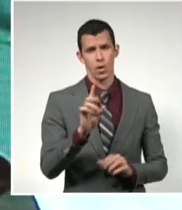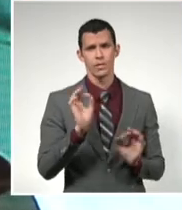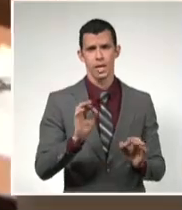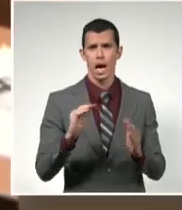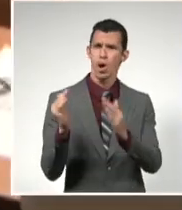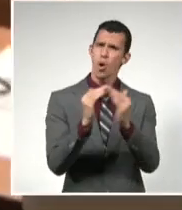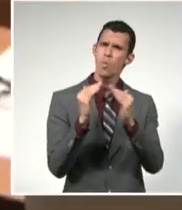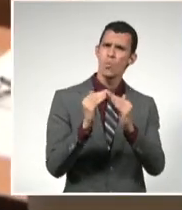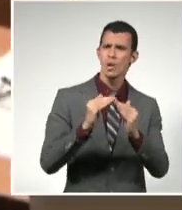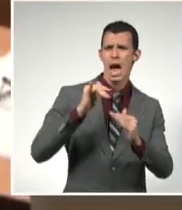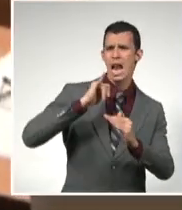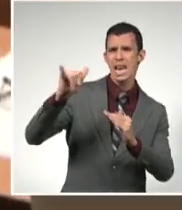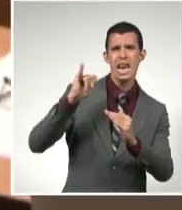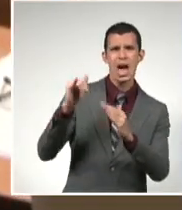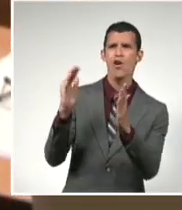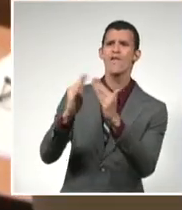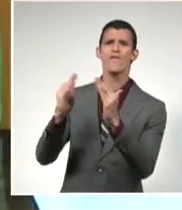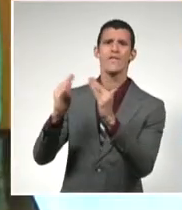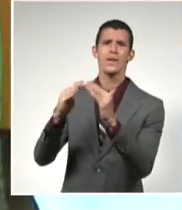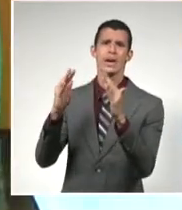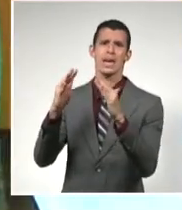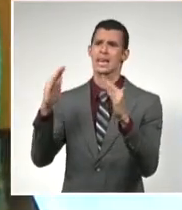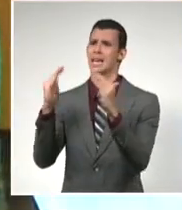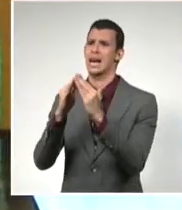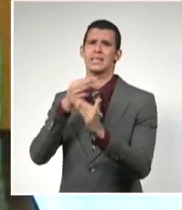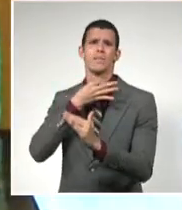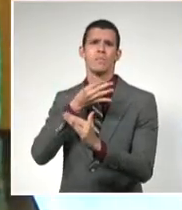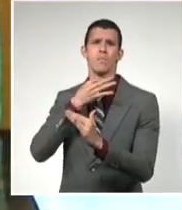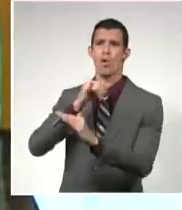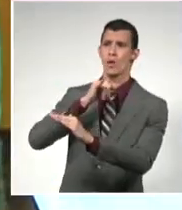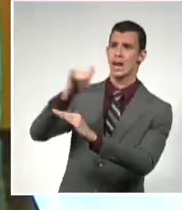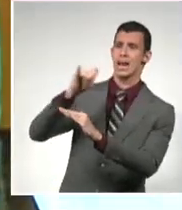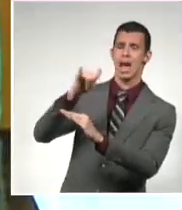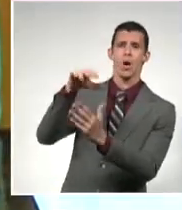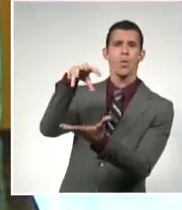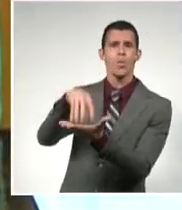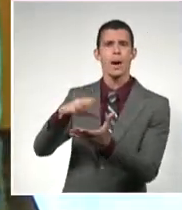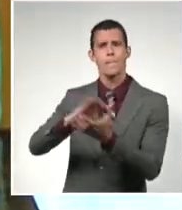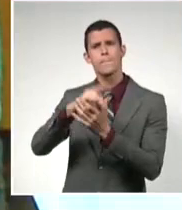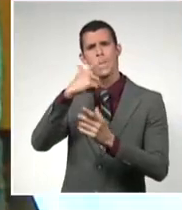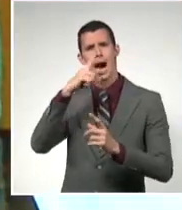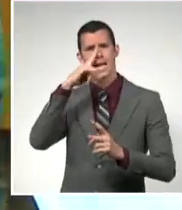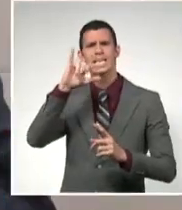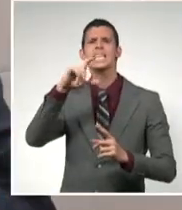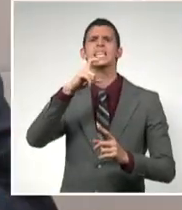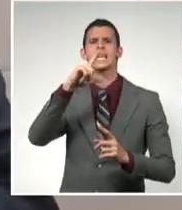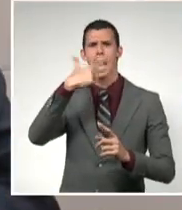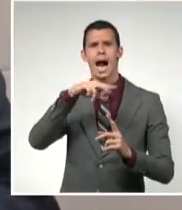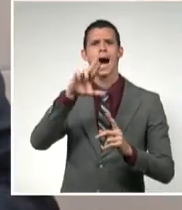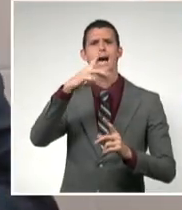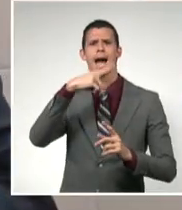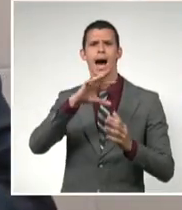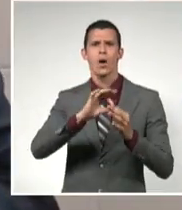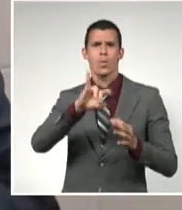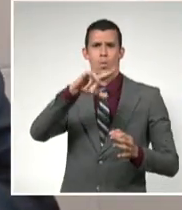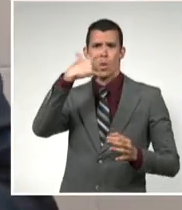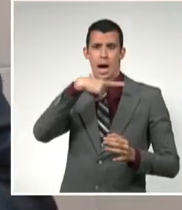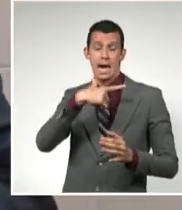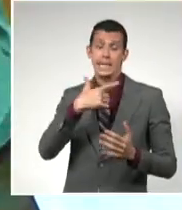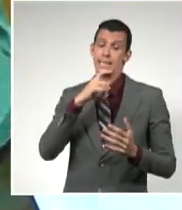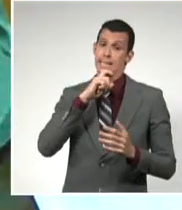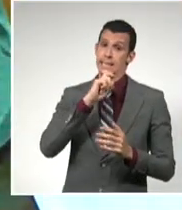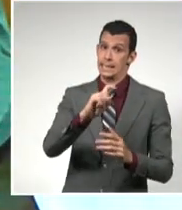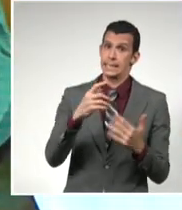fundamentalmente usan en manejar agua hay afectación a los viales en fuentes fundamentalmente está en